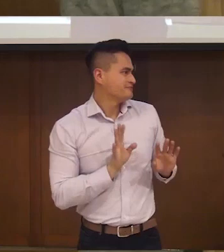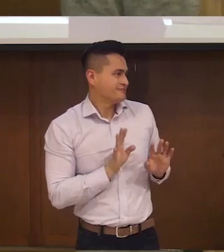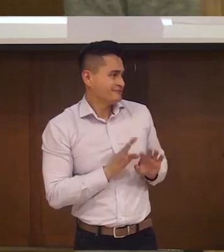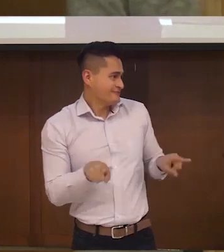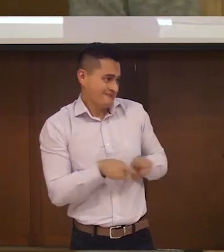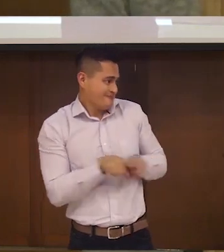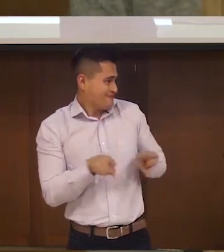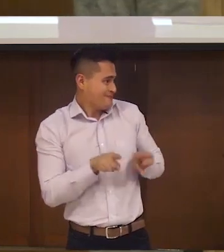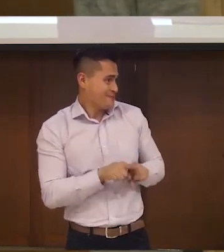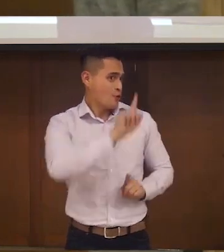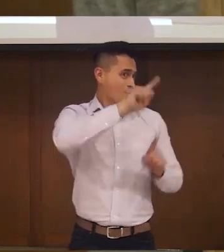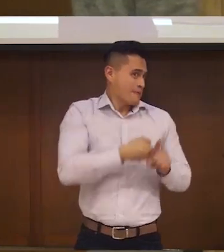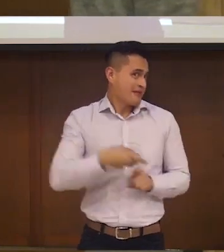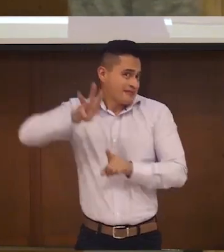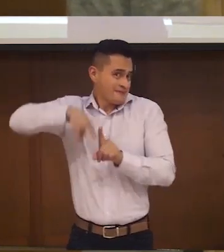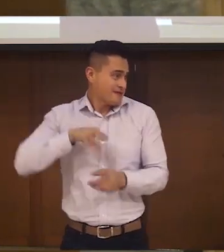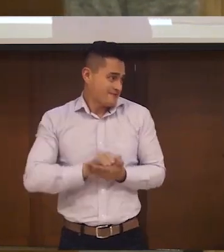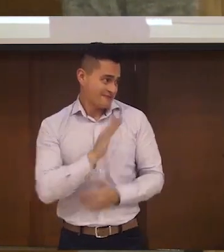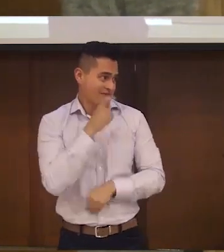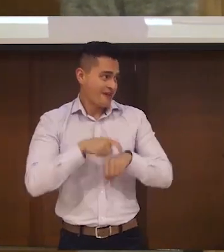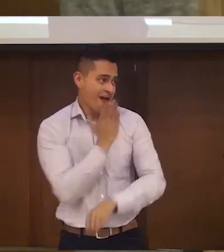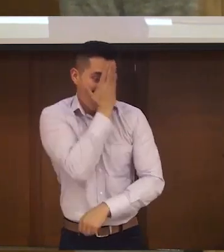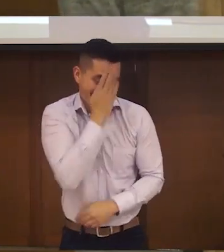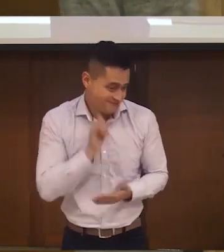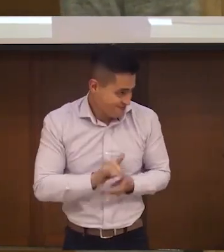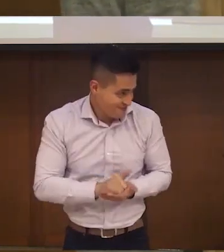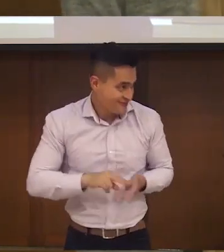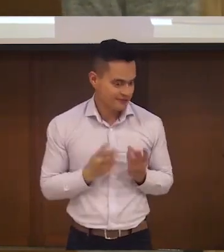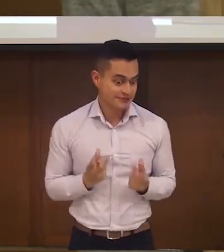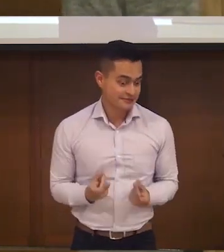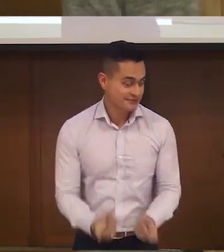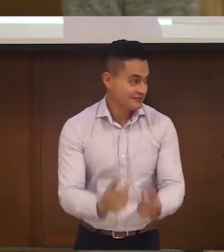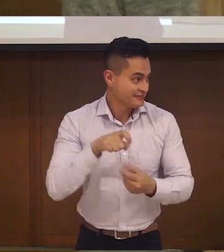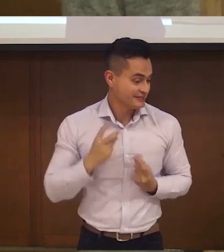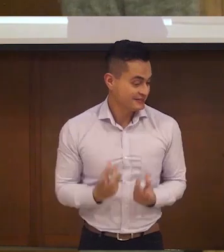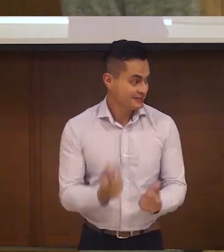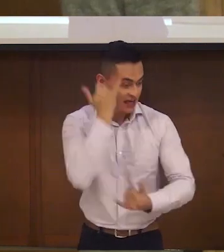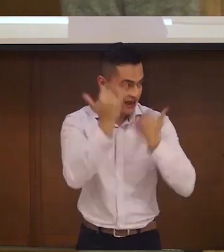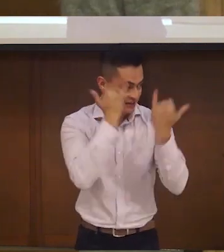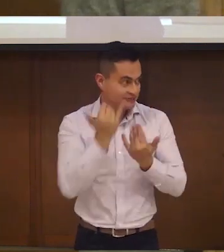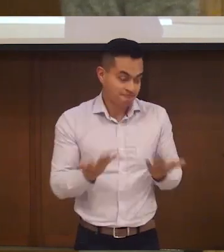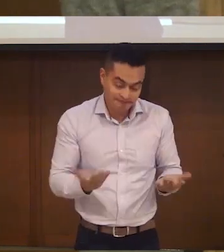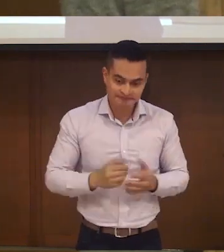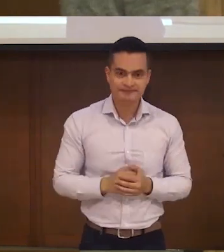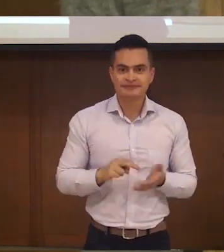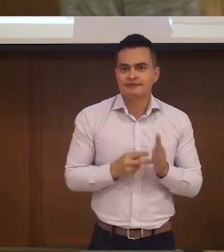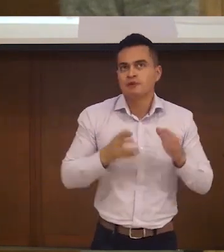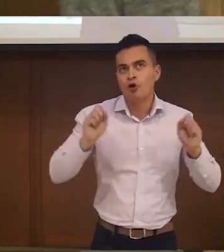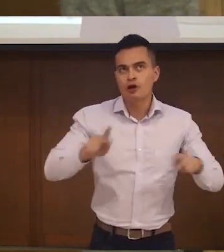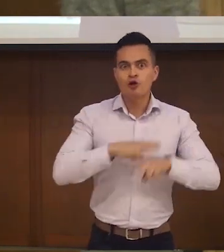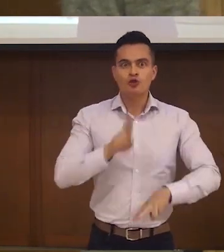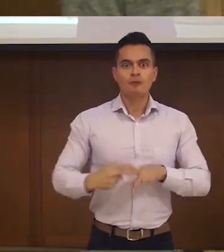Es lo mismo. Entre un mes y 3 meses. Era muy poco tiempo, siempre es apurado. O sea que tampoco